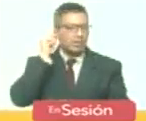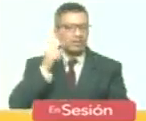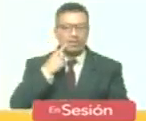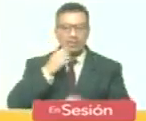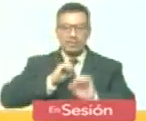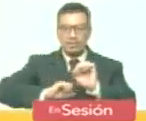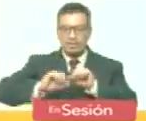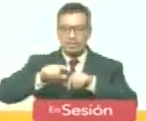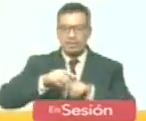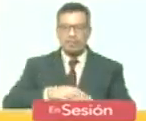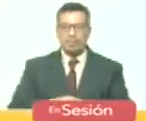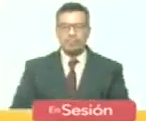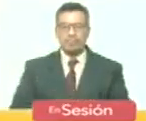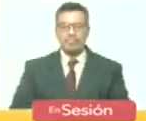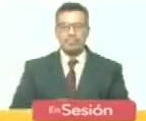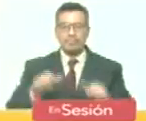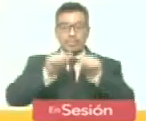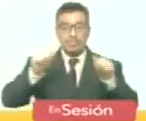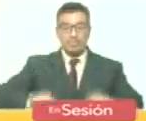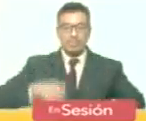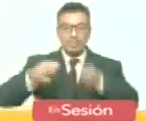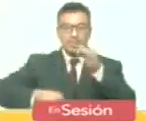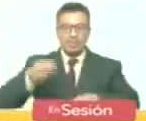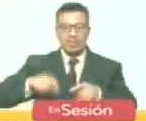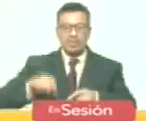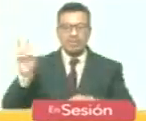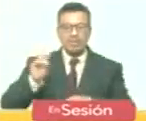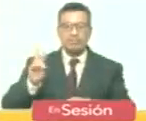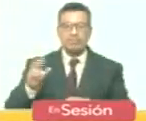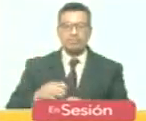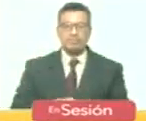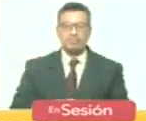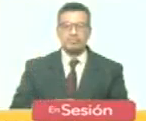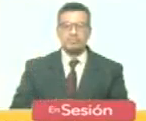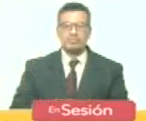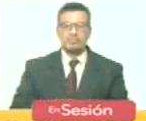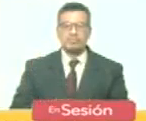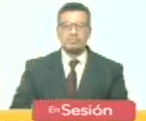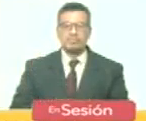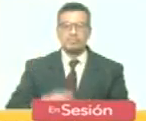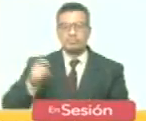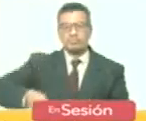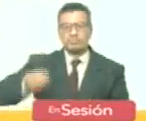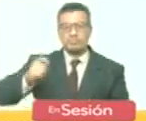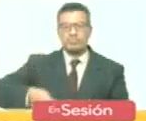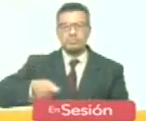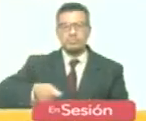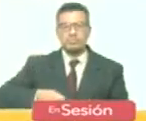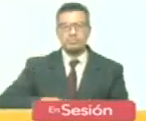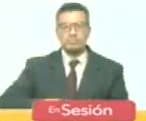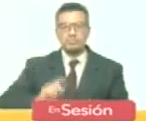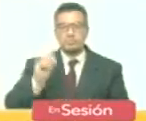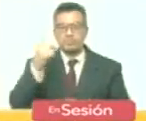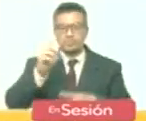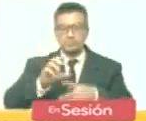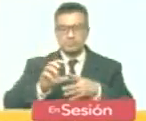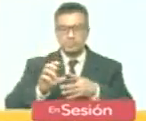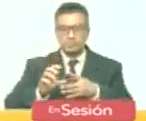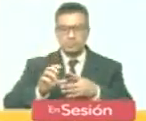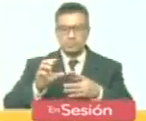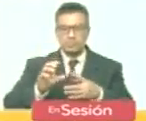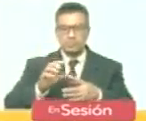defensa del sistema de justicia de Venezuela, del tribunal, primero en instancia contra